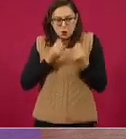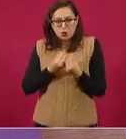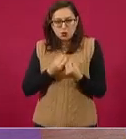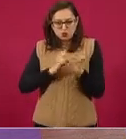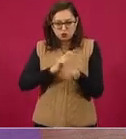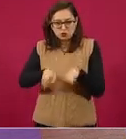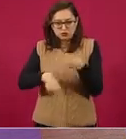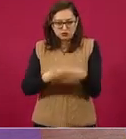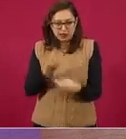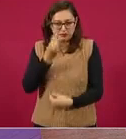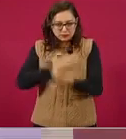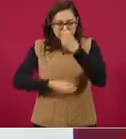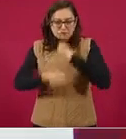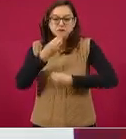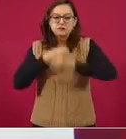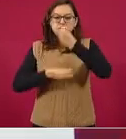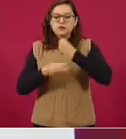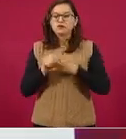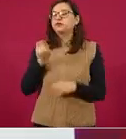conservadora.